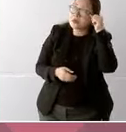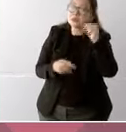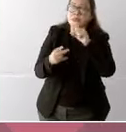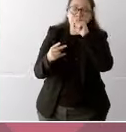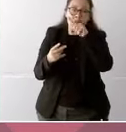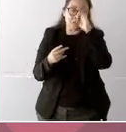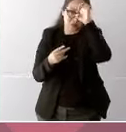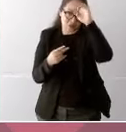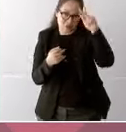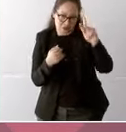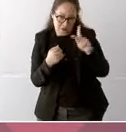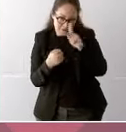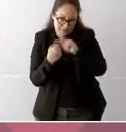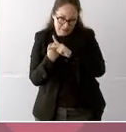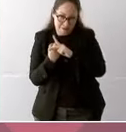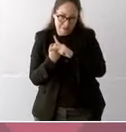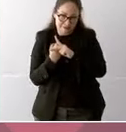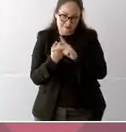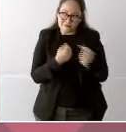Europa.